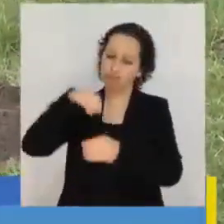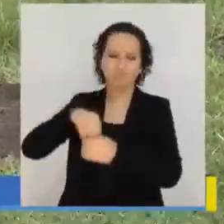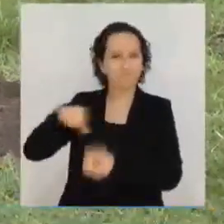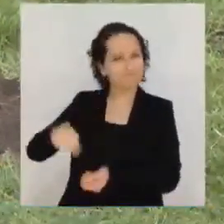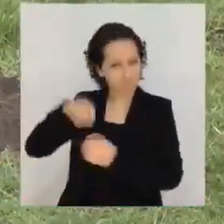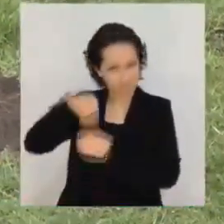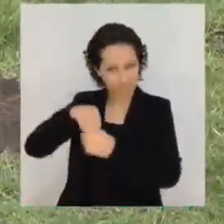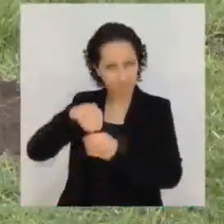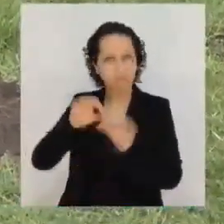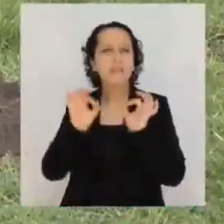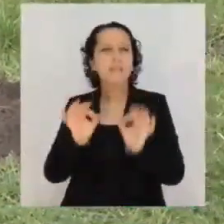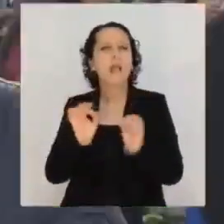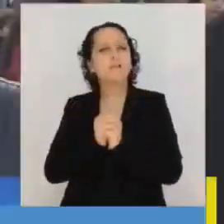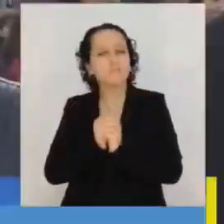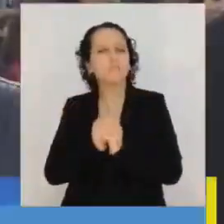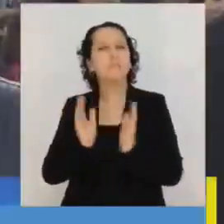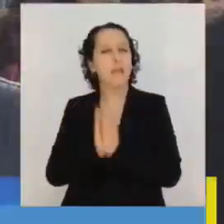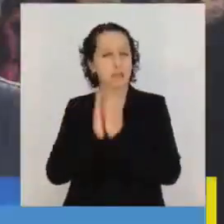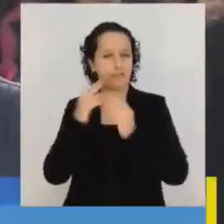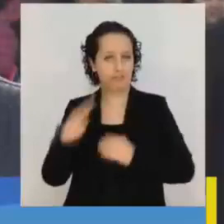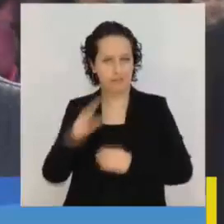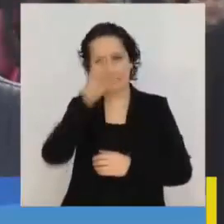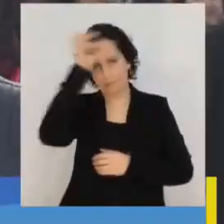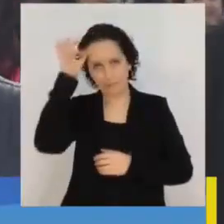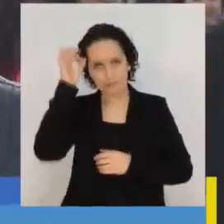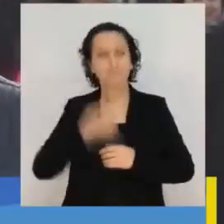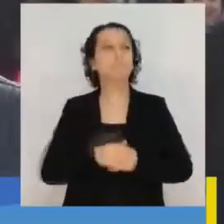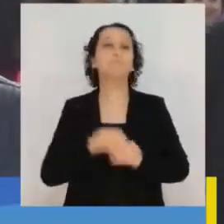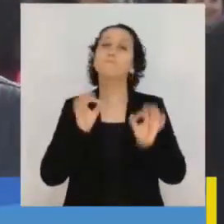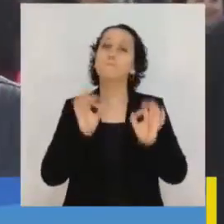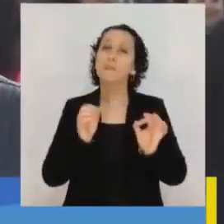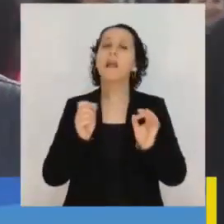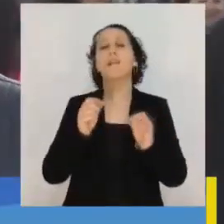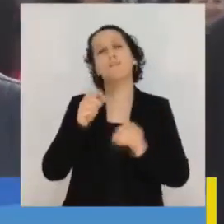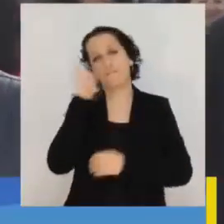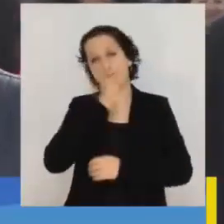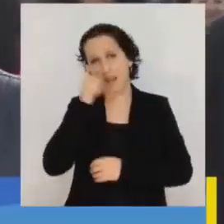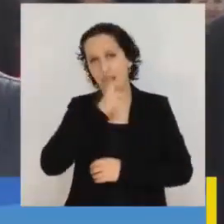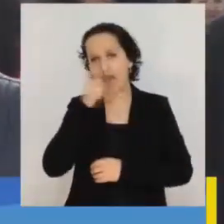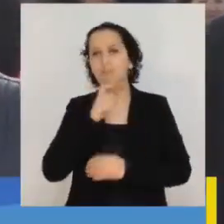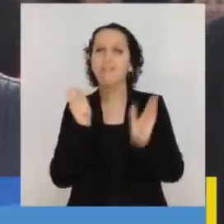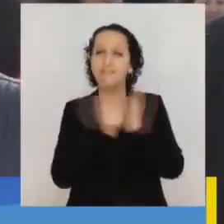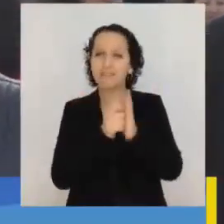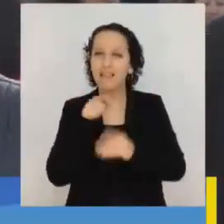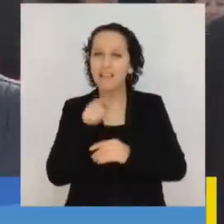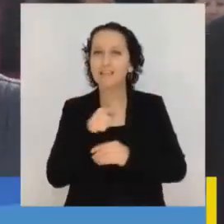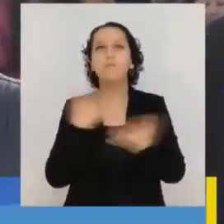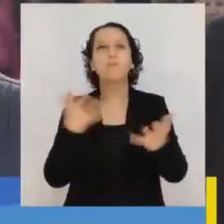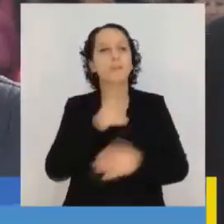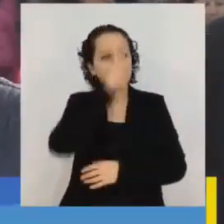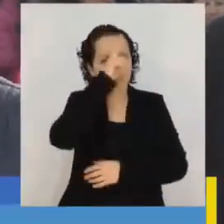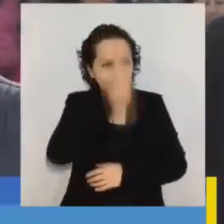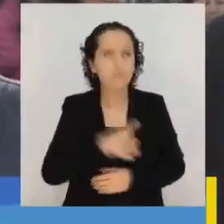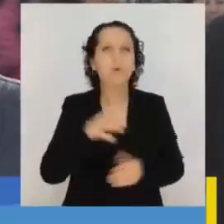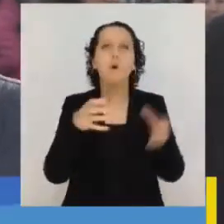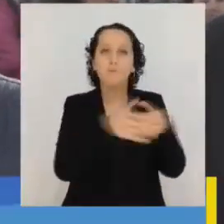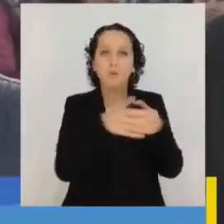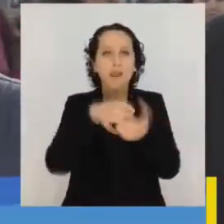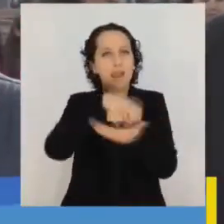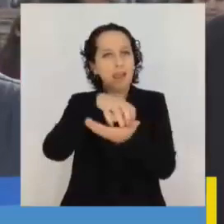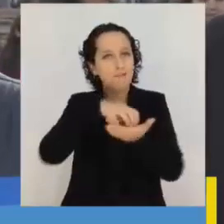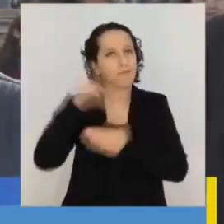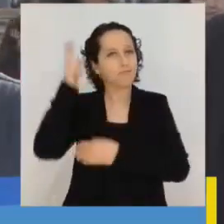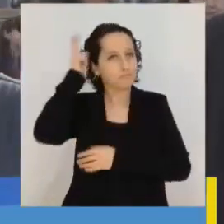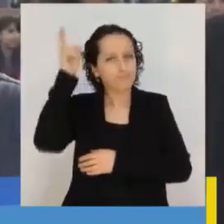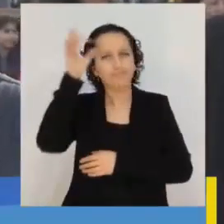importante para nuestro país. Ya hace un par de años se está celebrando como un día feriado con el objeto también de colocar en valor y reconocer a nuestro pueblo originario, una fecha tan importante para